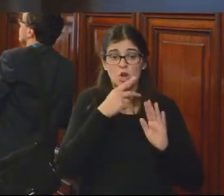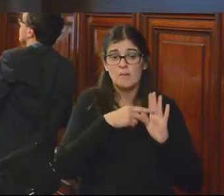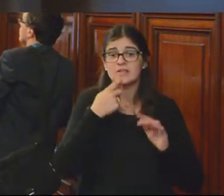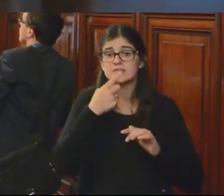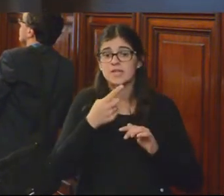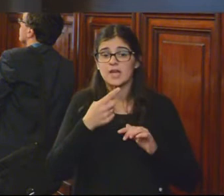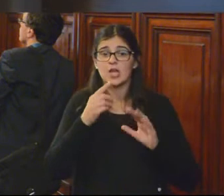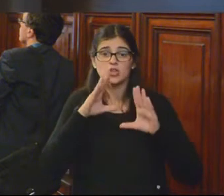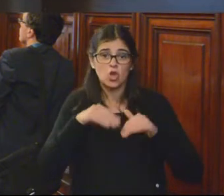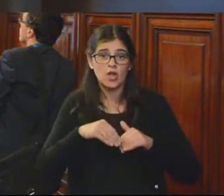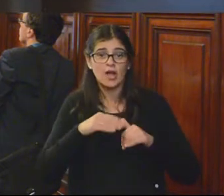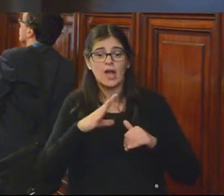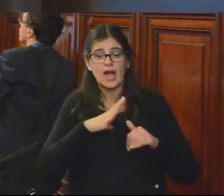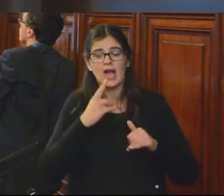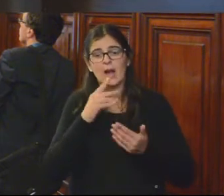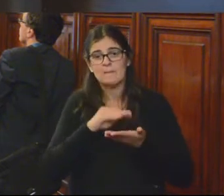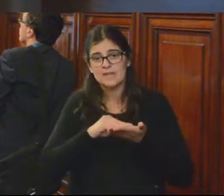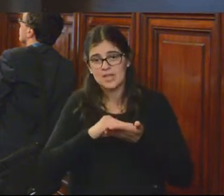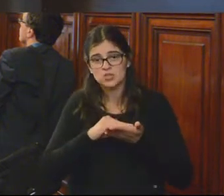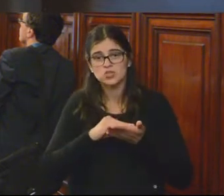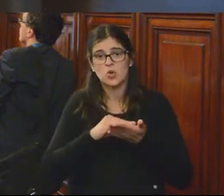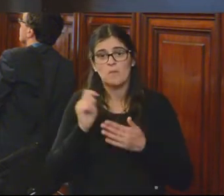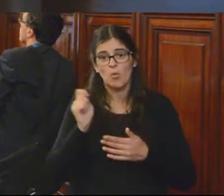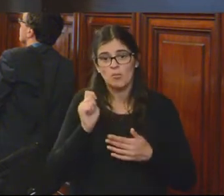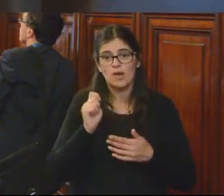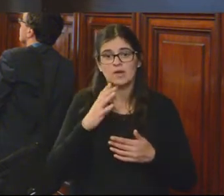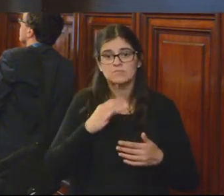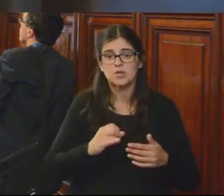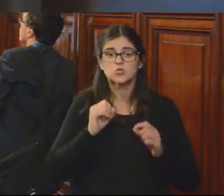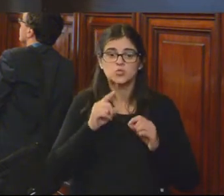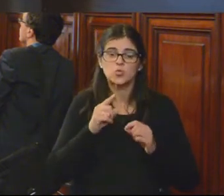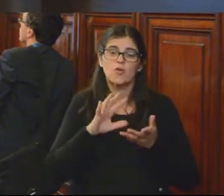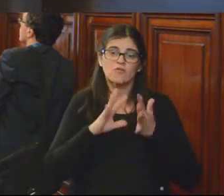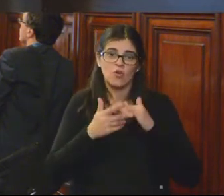demás, la demás administración pública, automáticamente bajo su subordinación.